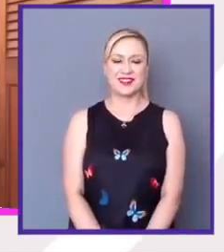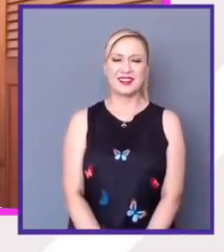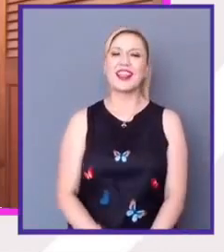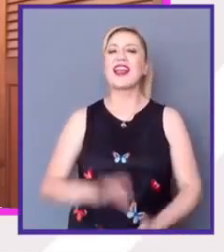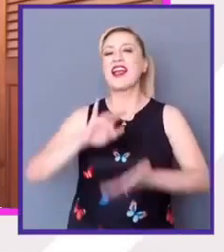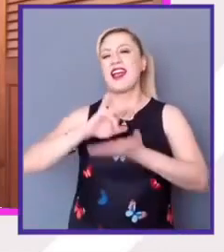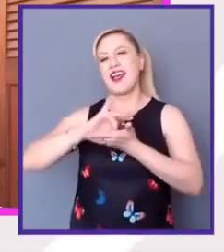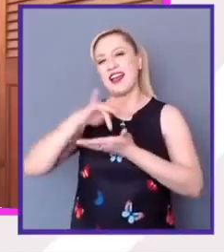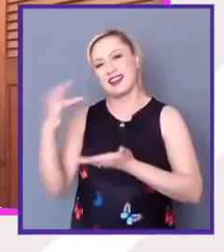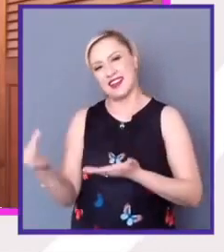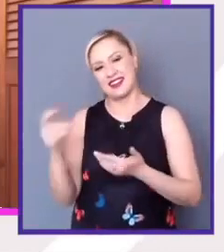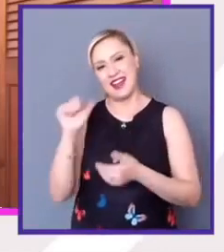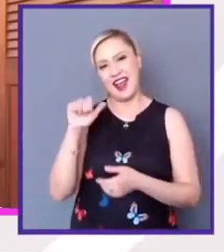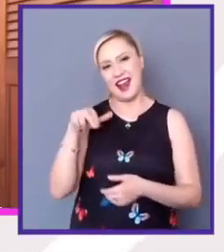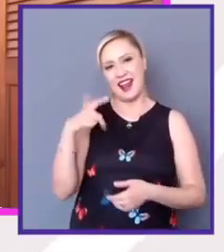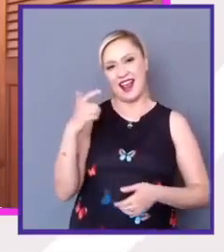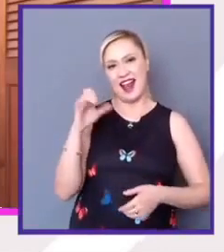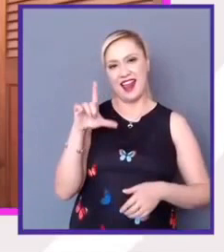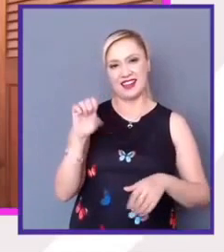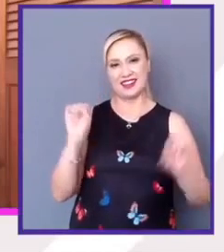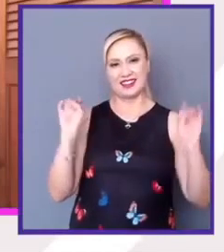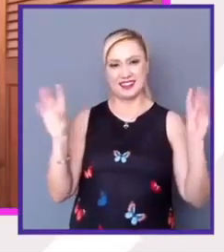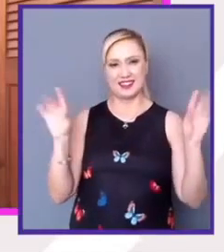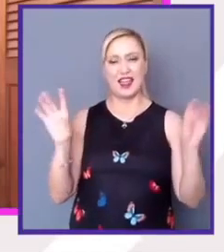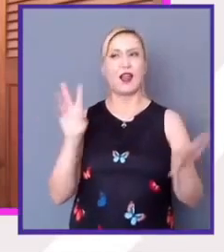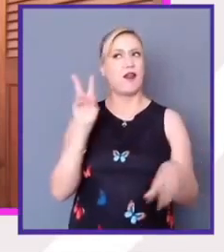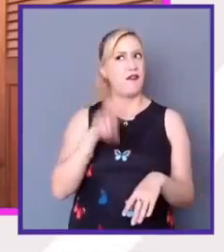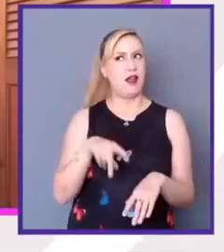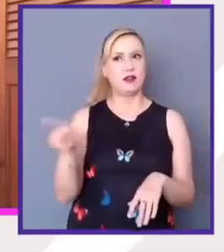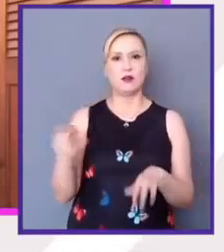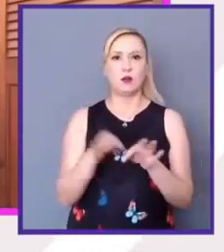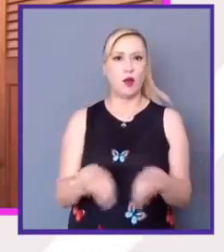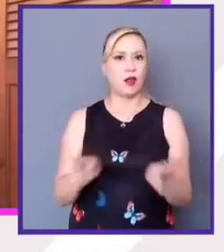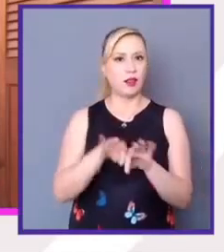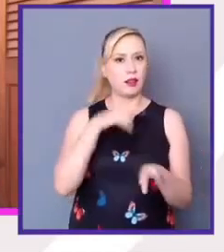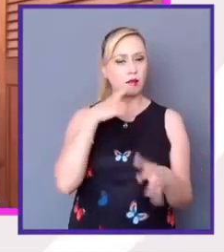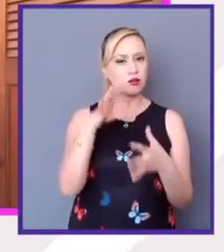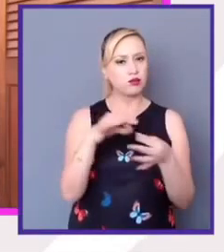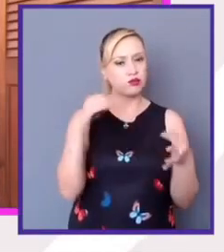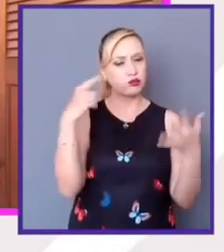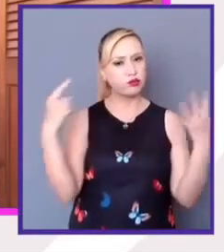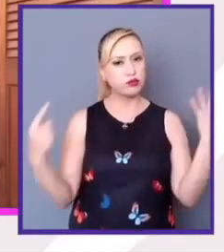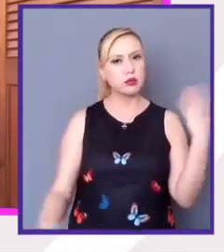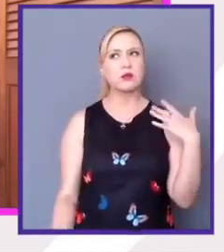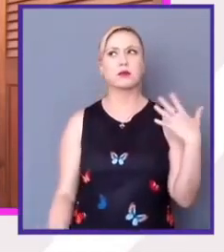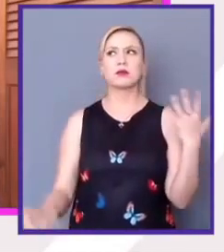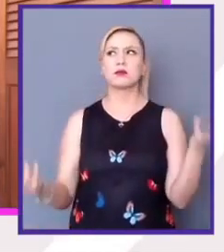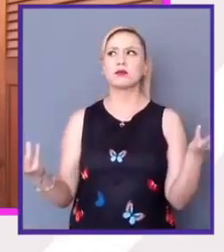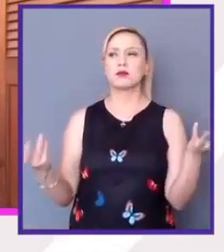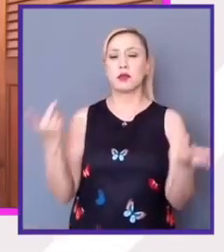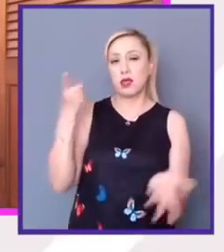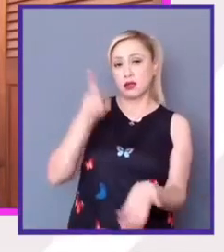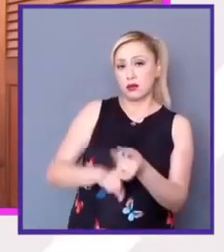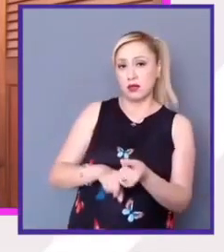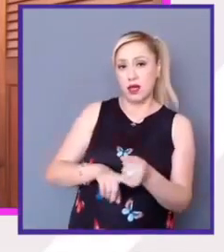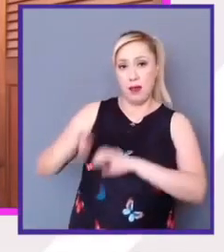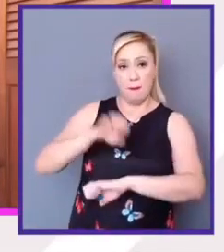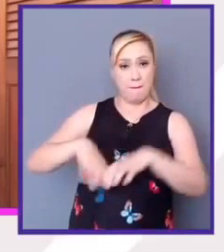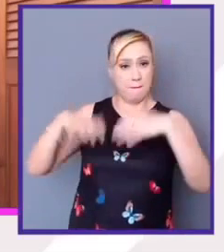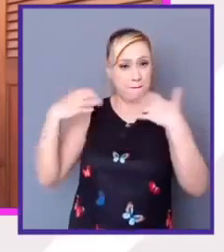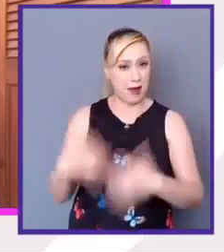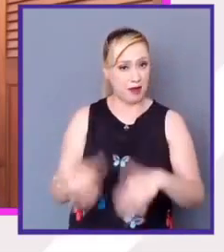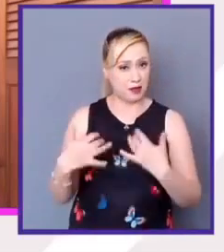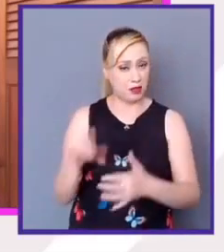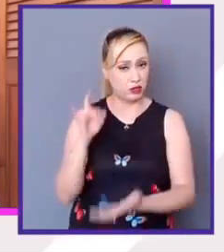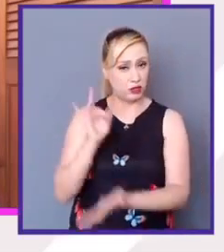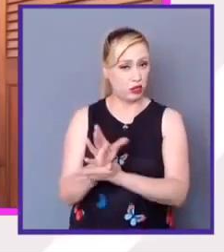Muchísimas gracias, Ángeles. Creo que pones uno de los puntos más importantes, señalando que no solo es dentro de las empresas, sino al ingresar, desde